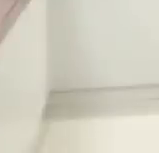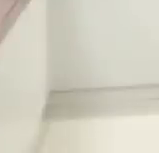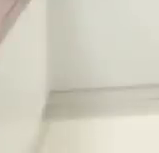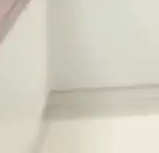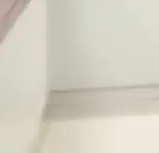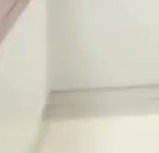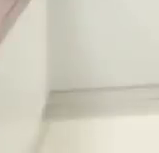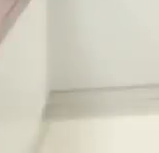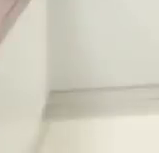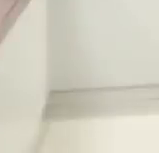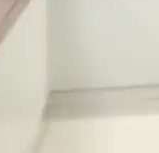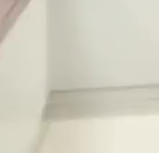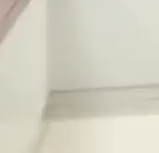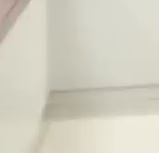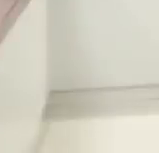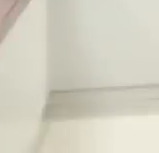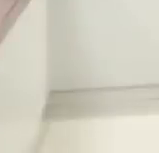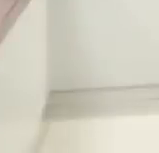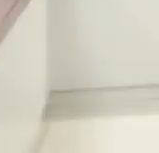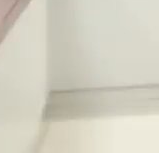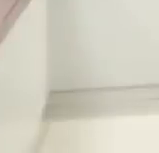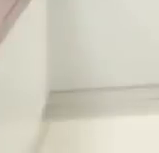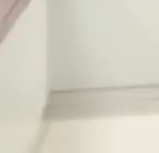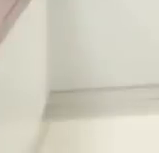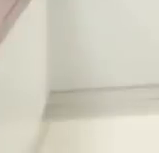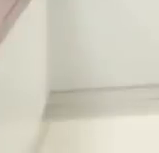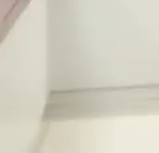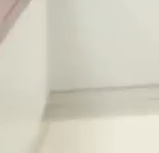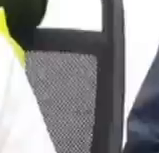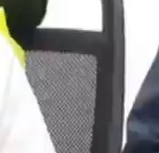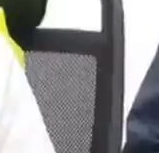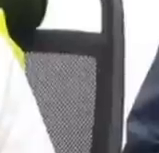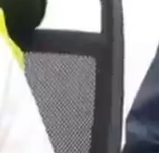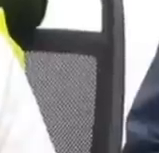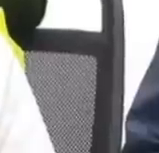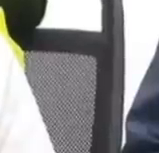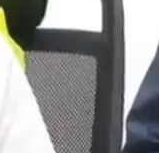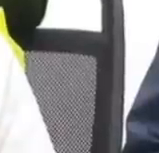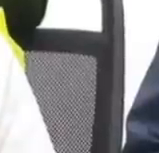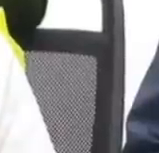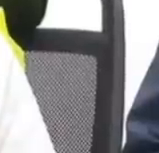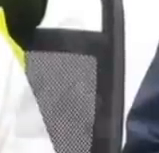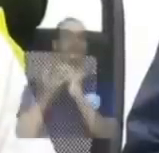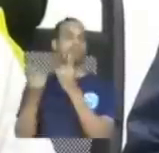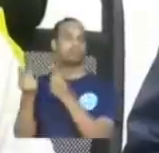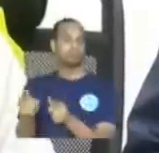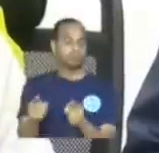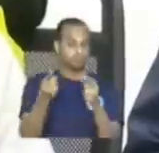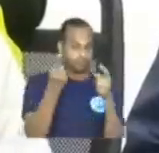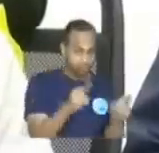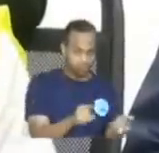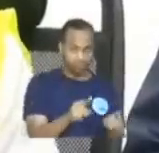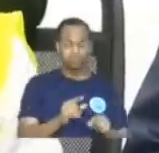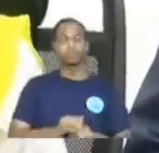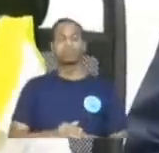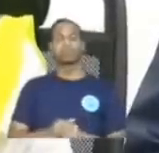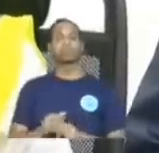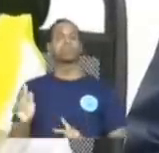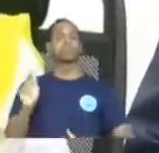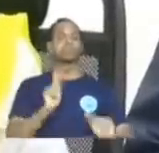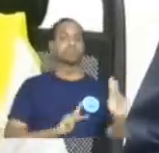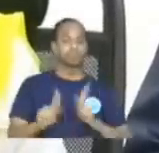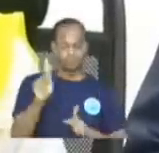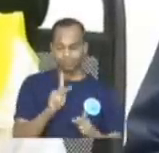El gobierno va a atender todas y cada una de las comunidades afectadas, de las